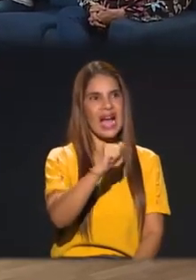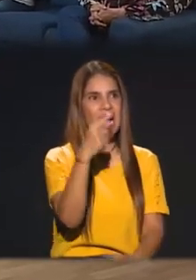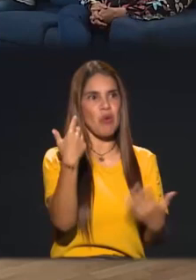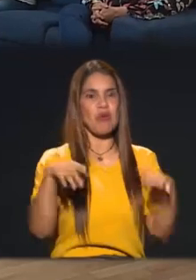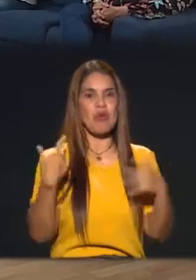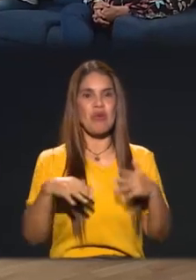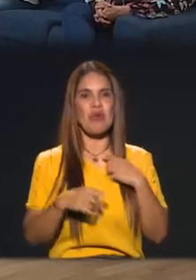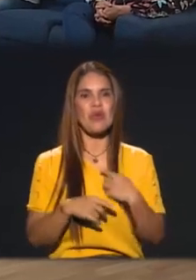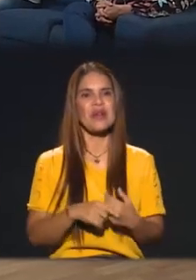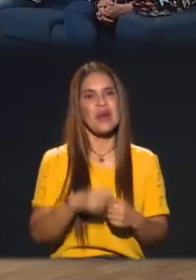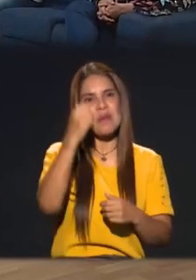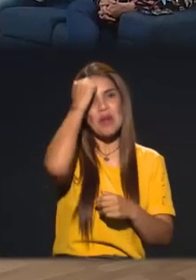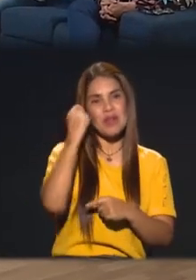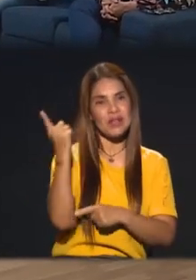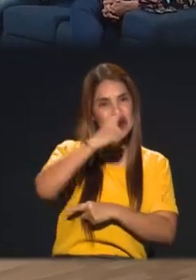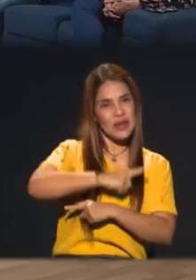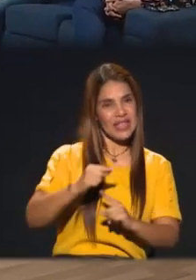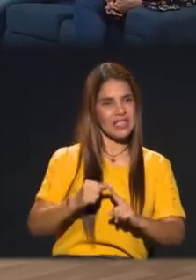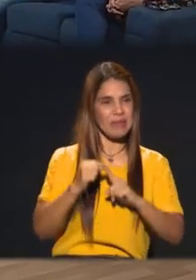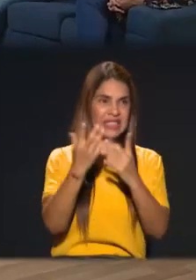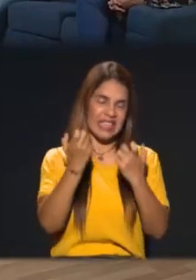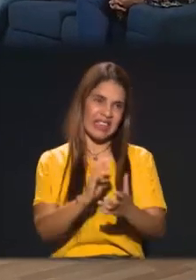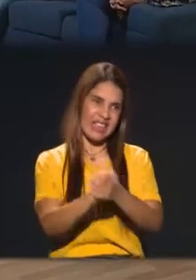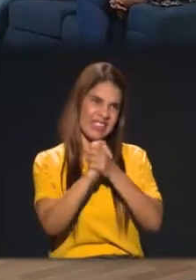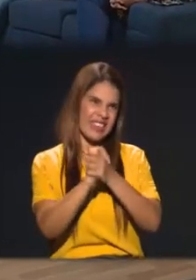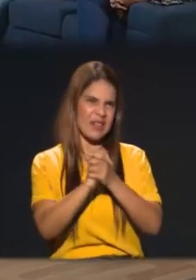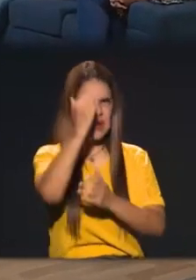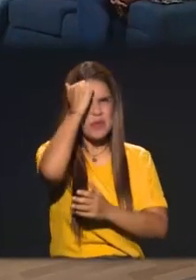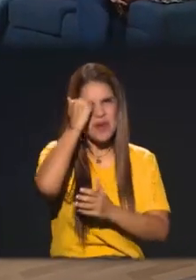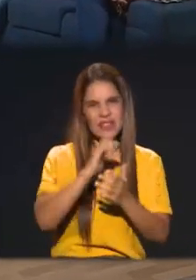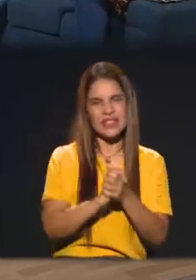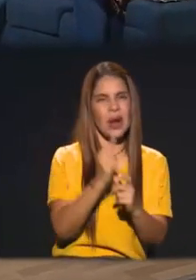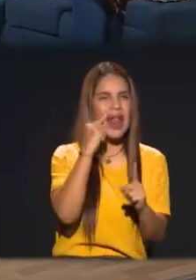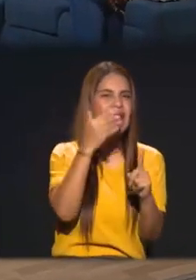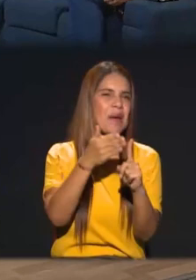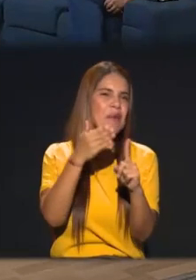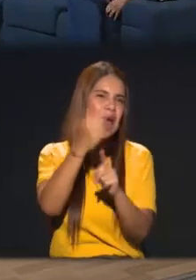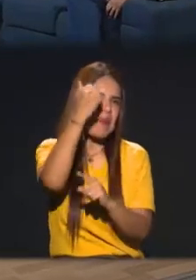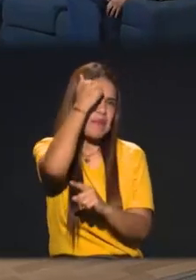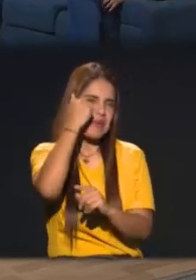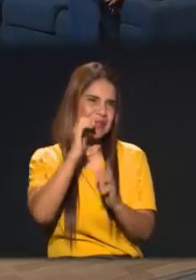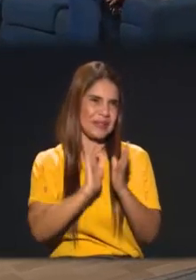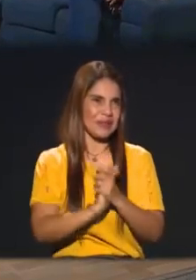en el set, que porque hoy era el Día del Maestro y que él quería saludar a todas sus maestras, sus enamoradas, en fin.